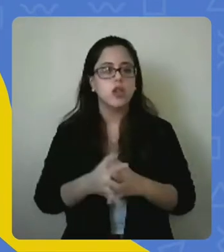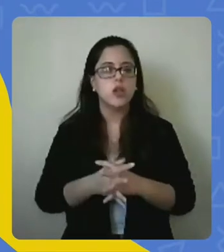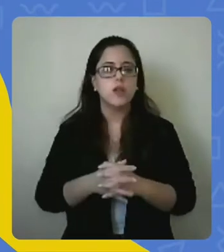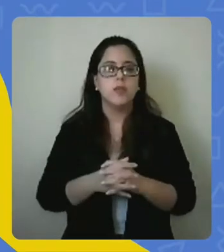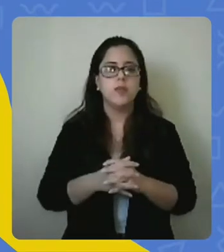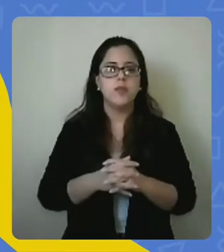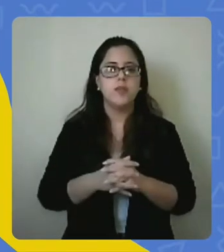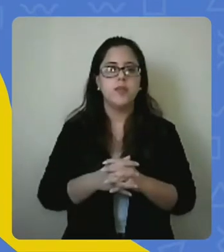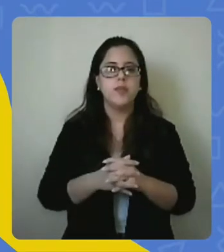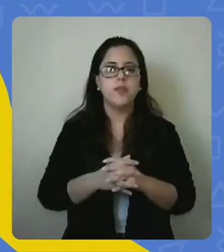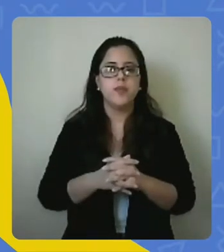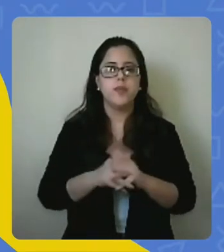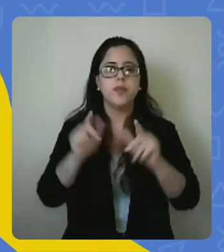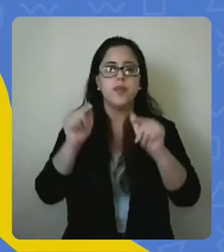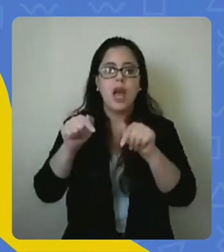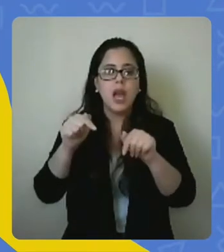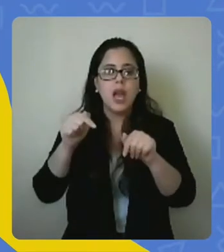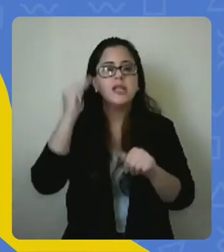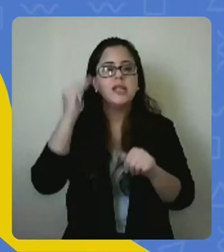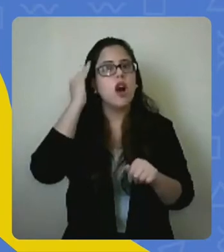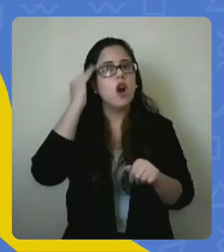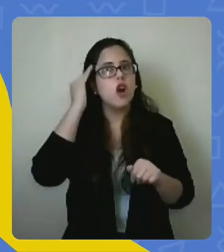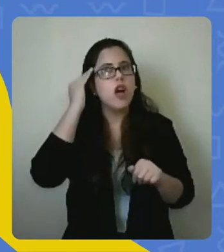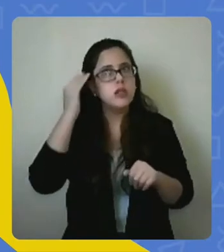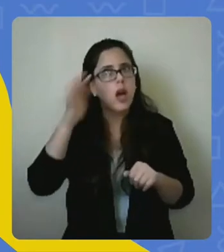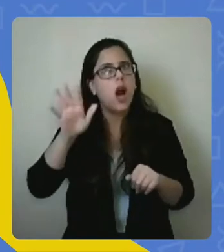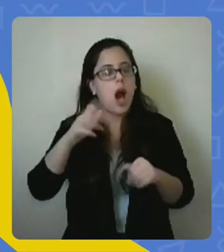Delfín. De ahí ella se acordaba de la carta que había sacado antes.